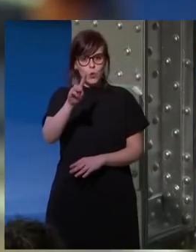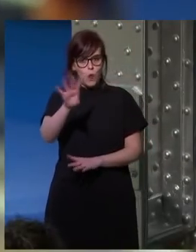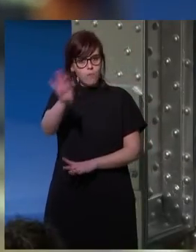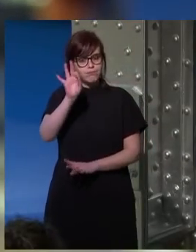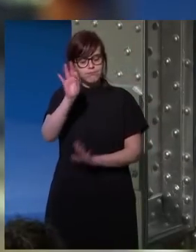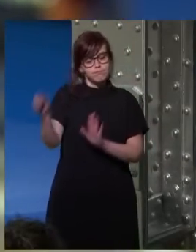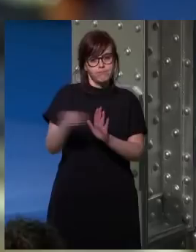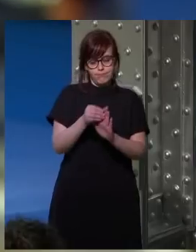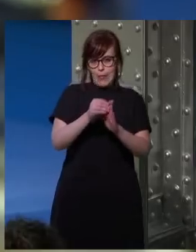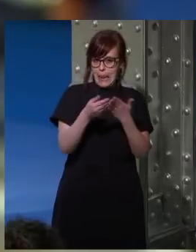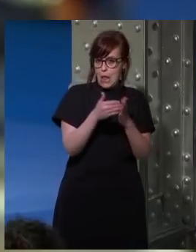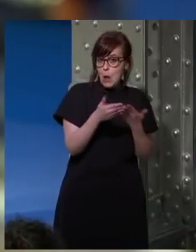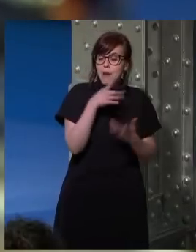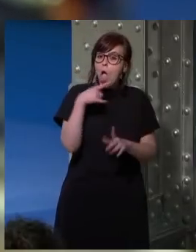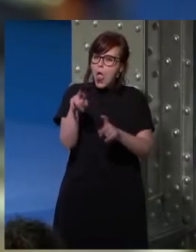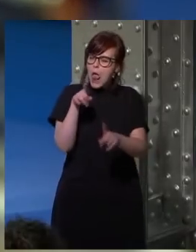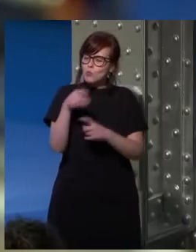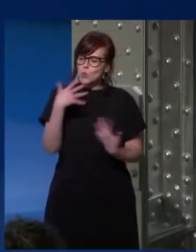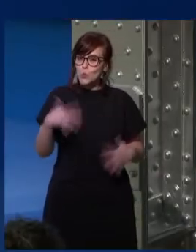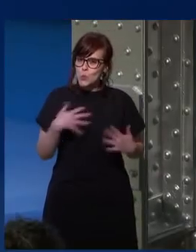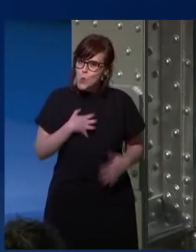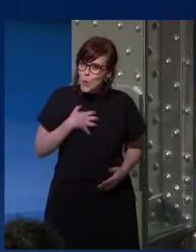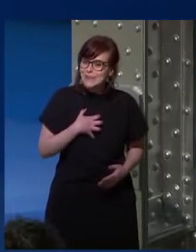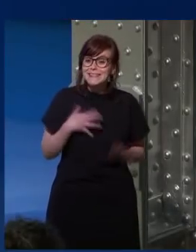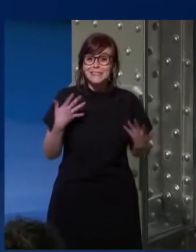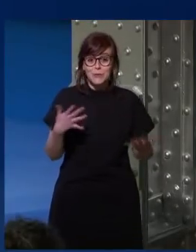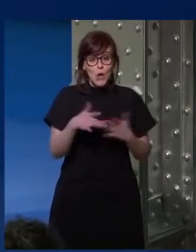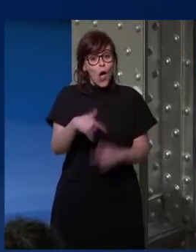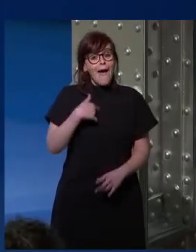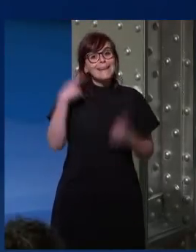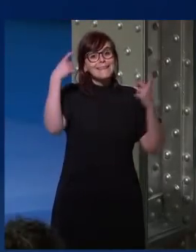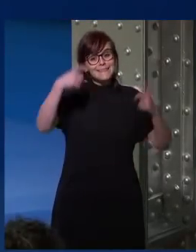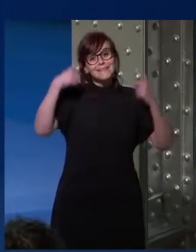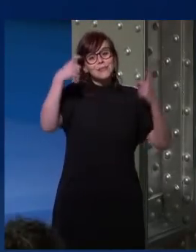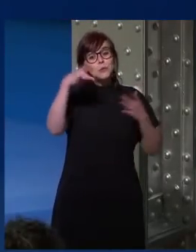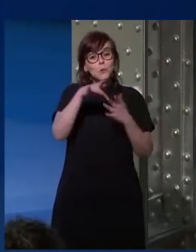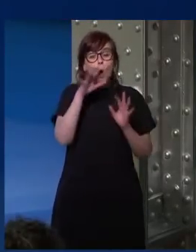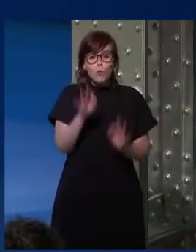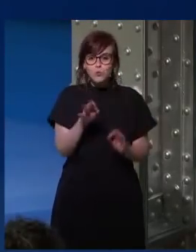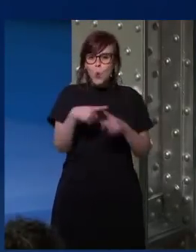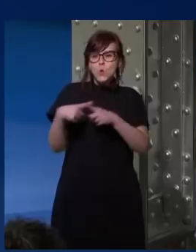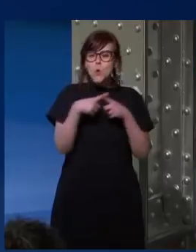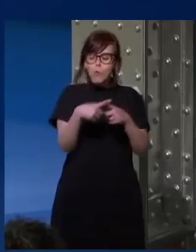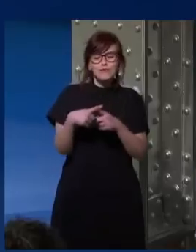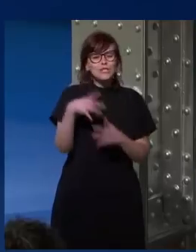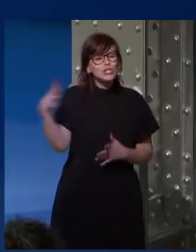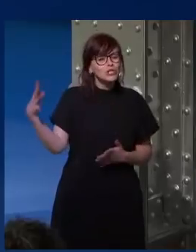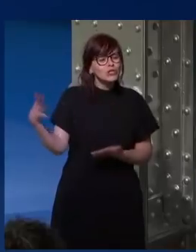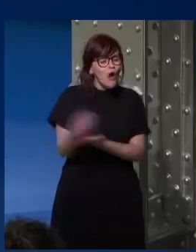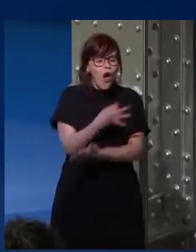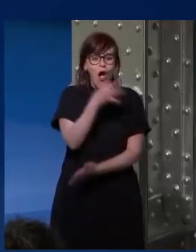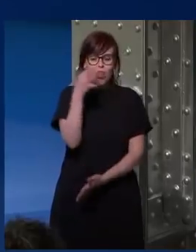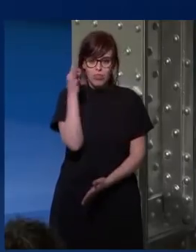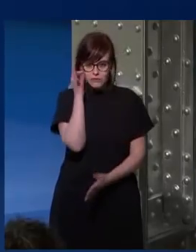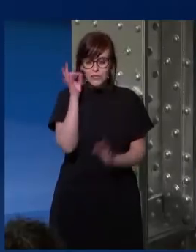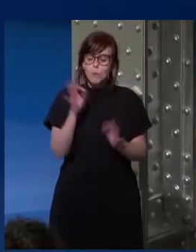libro, y ha sido difícil elegirlas. Entonces yo lo que intenté fue que hay un punto en común que reúnen todas, y es que todas